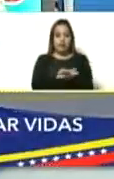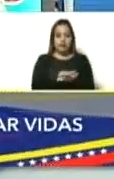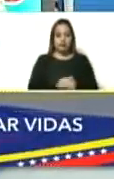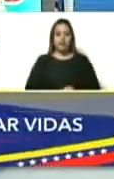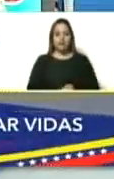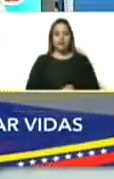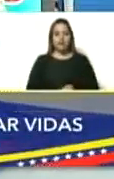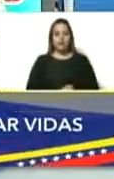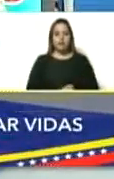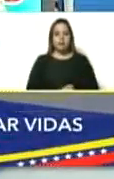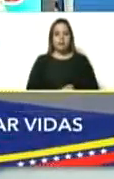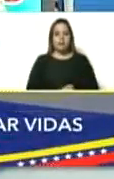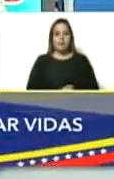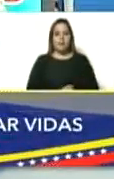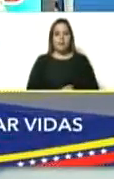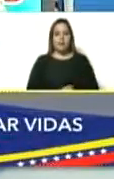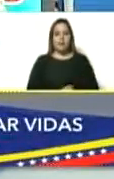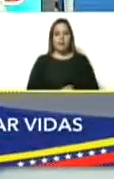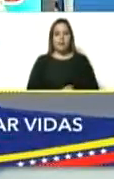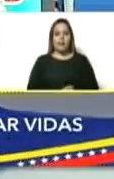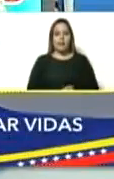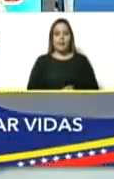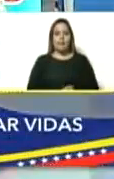de mortalidad,